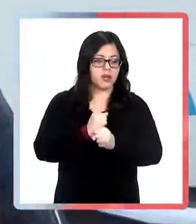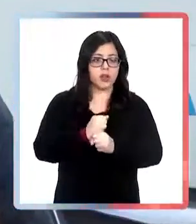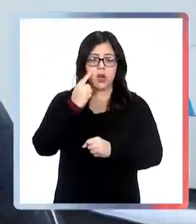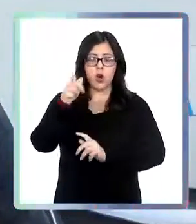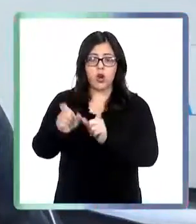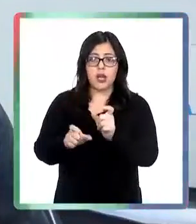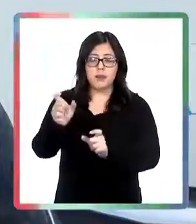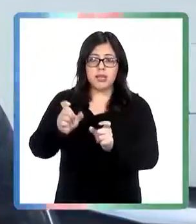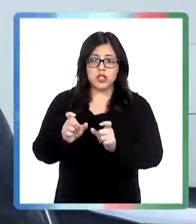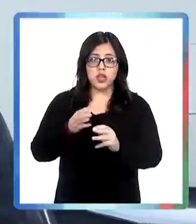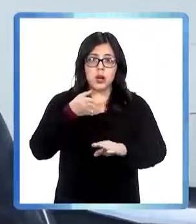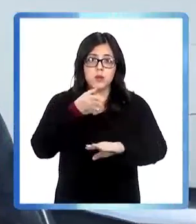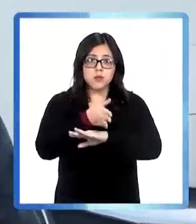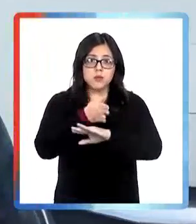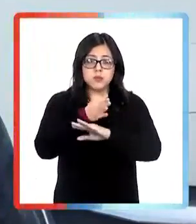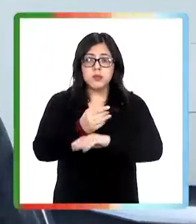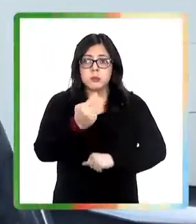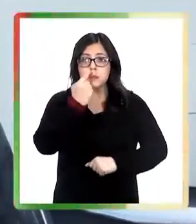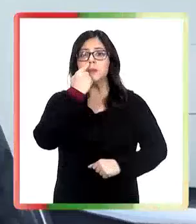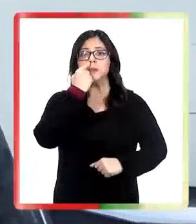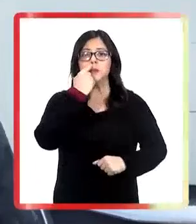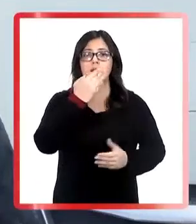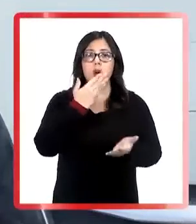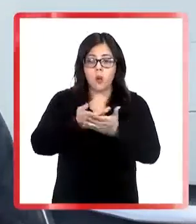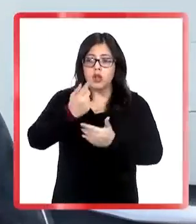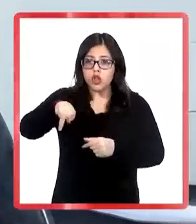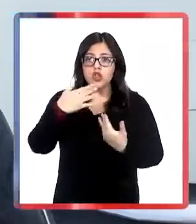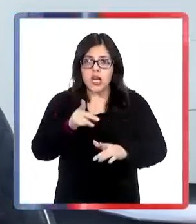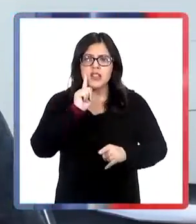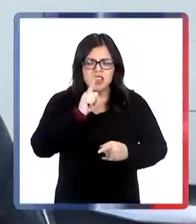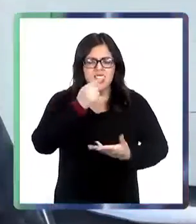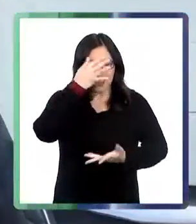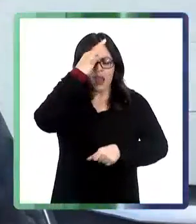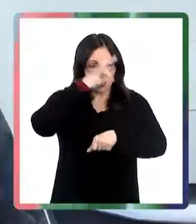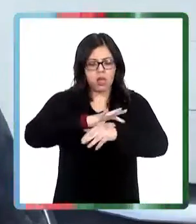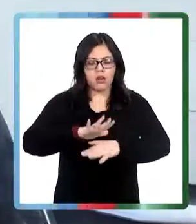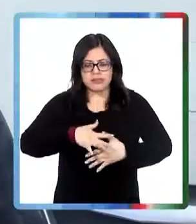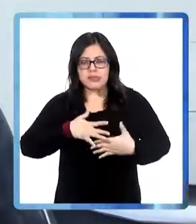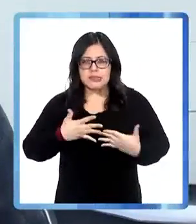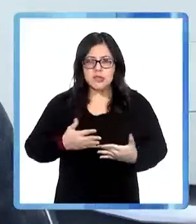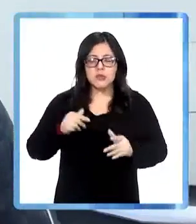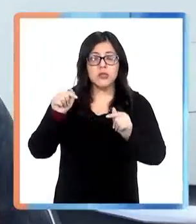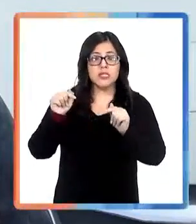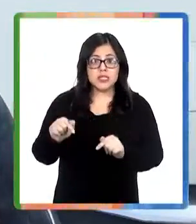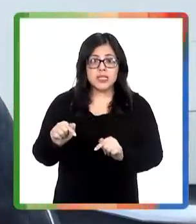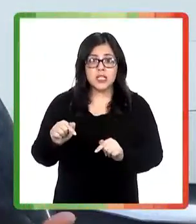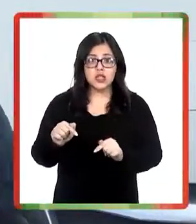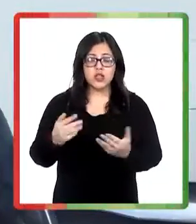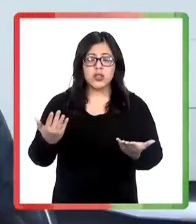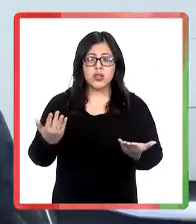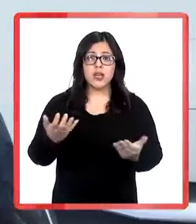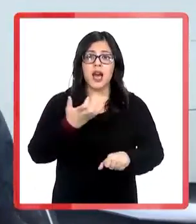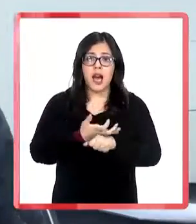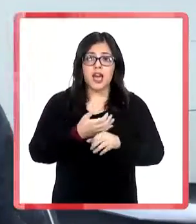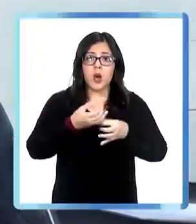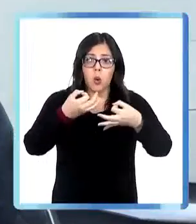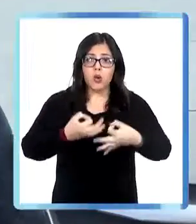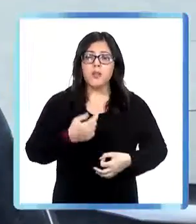Las personas están acudiendo a testearse cuando ya tienen síntomas. Y esto está pasando